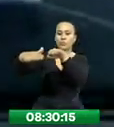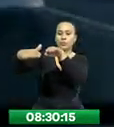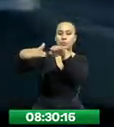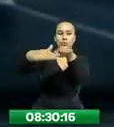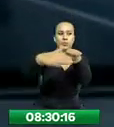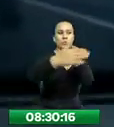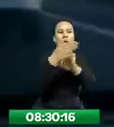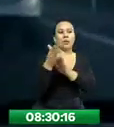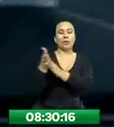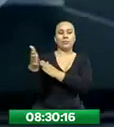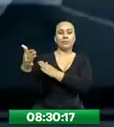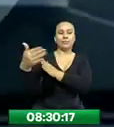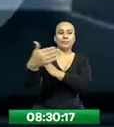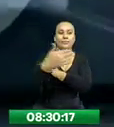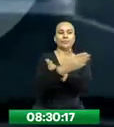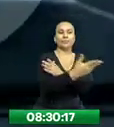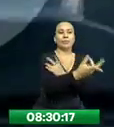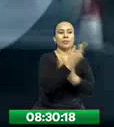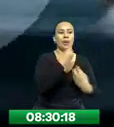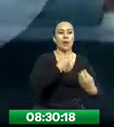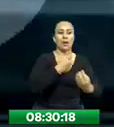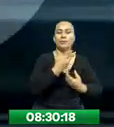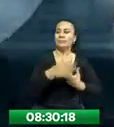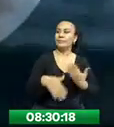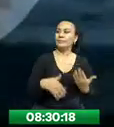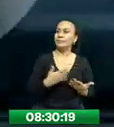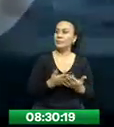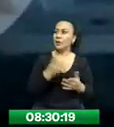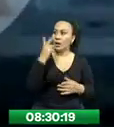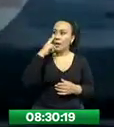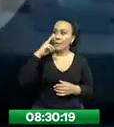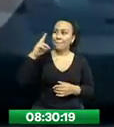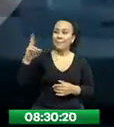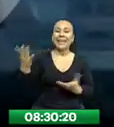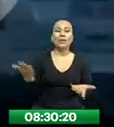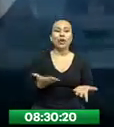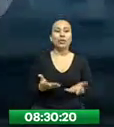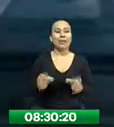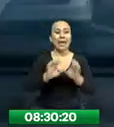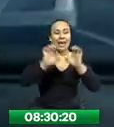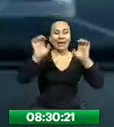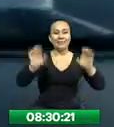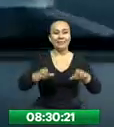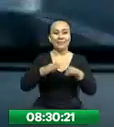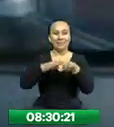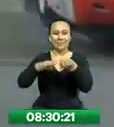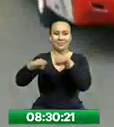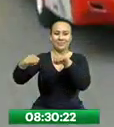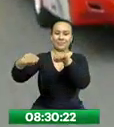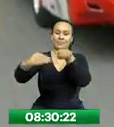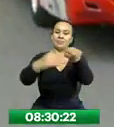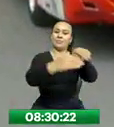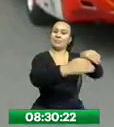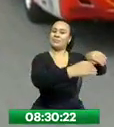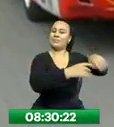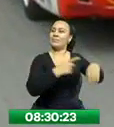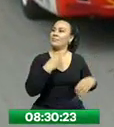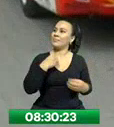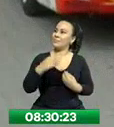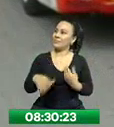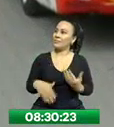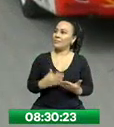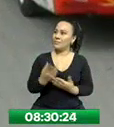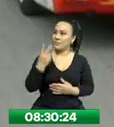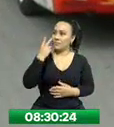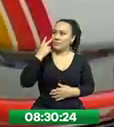Claramente se puede apreciar cómo intenta rebasar al vehículo interprovincial de la compañía Velotax, haciendo maniobras inapropiadas. Los dos automotores cubrían